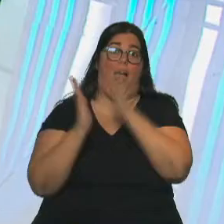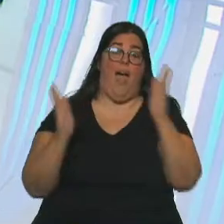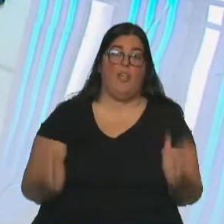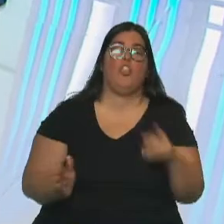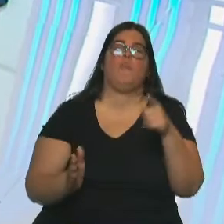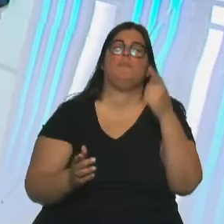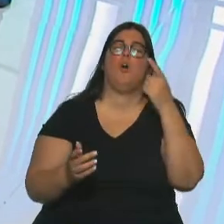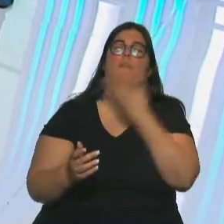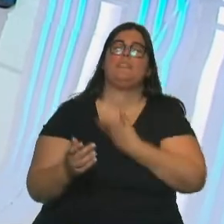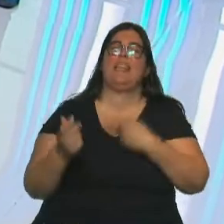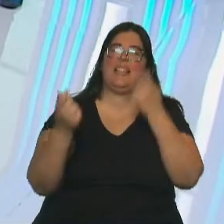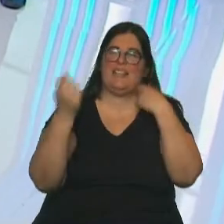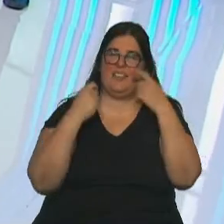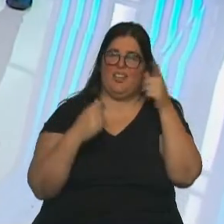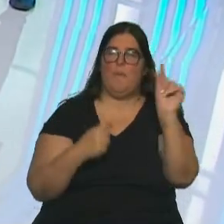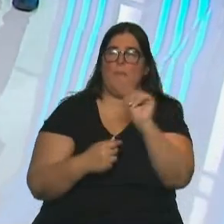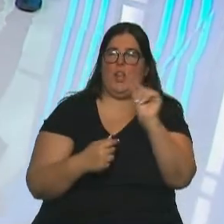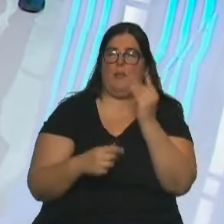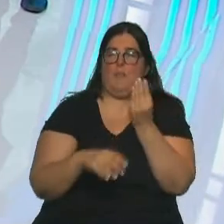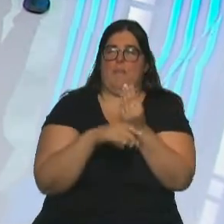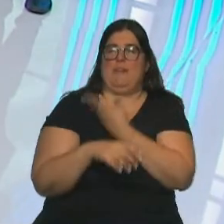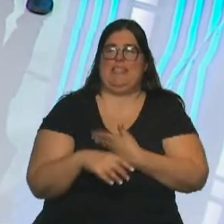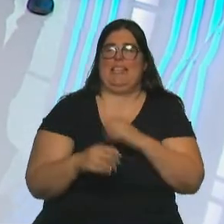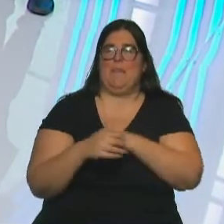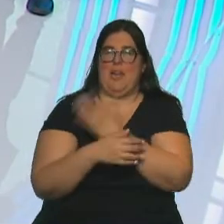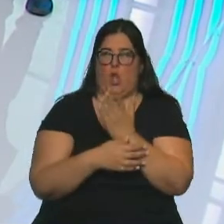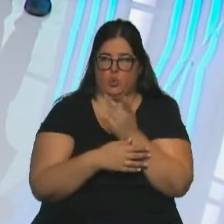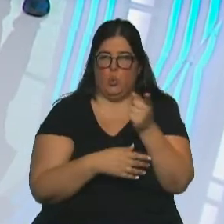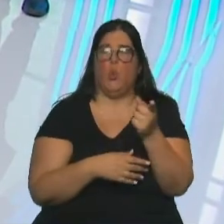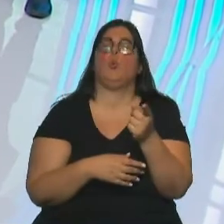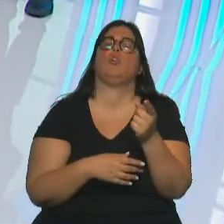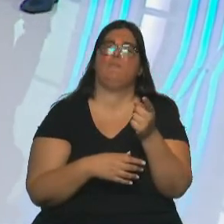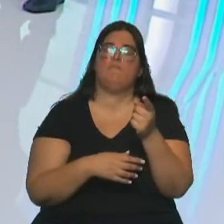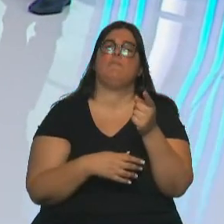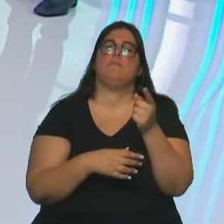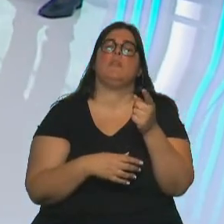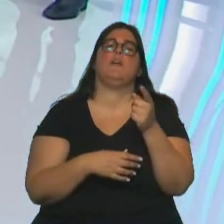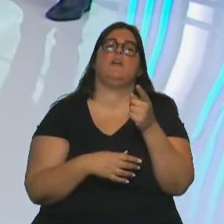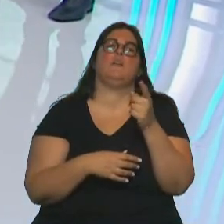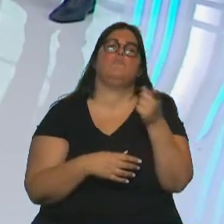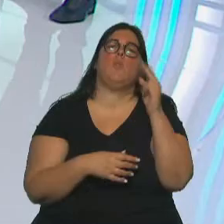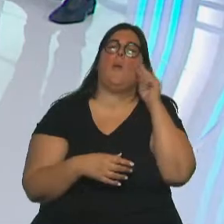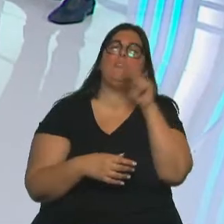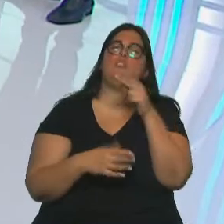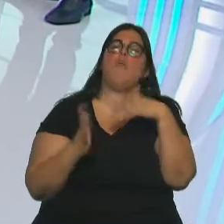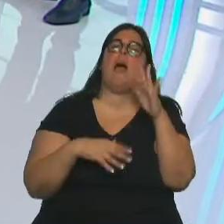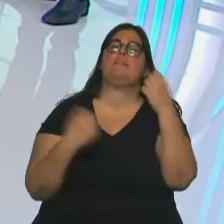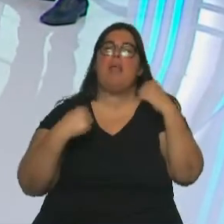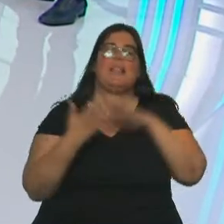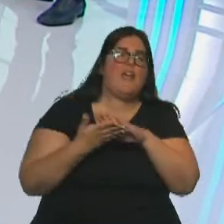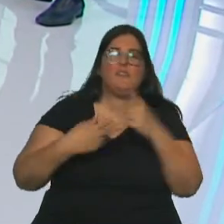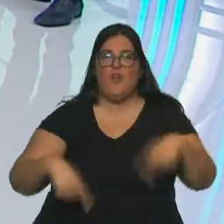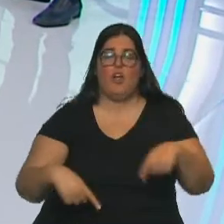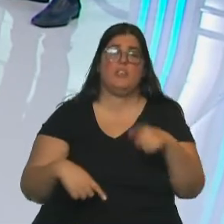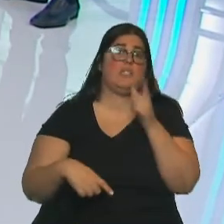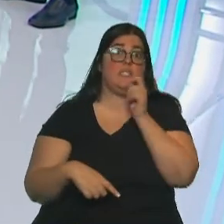presidente paraguayo, en la presidencia pro tempore, con una visión quizás un poco más pragmática que se va a necesitar, porque si no las diferencias ideológicas van a